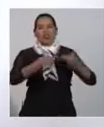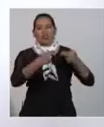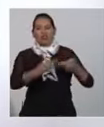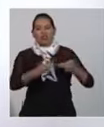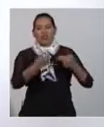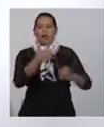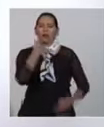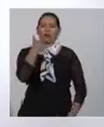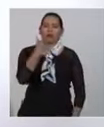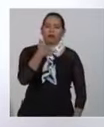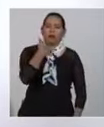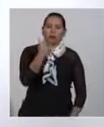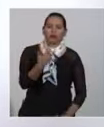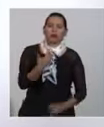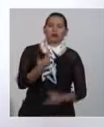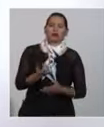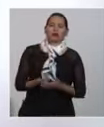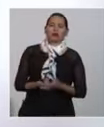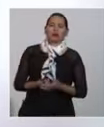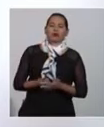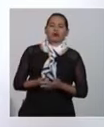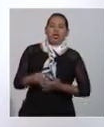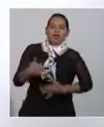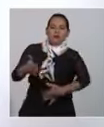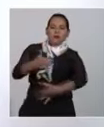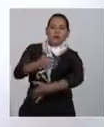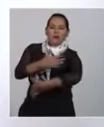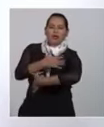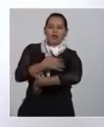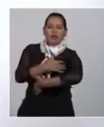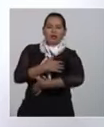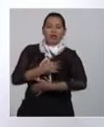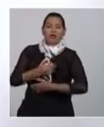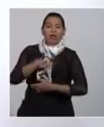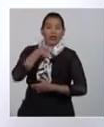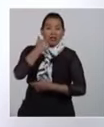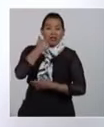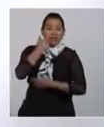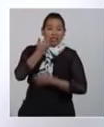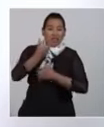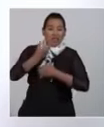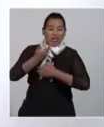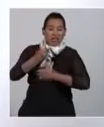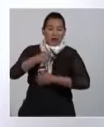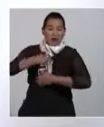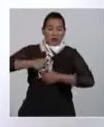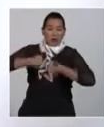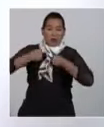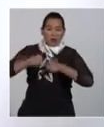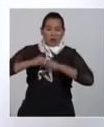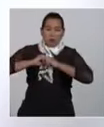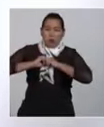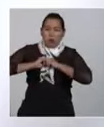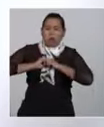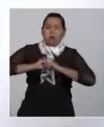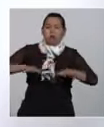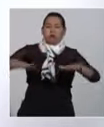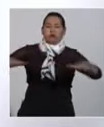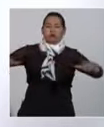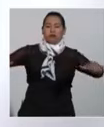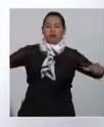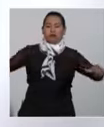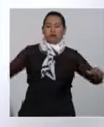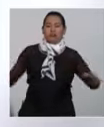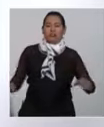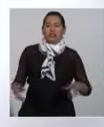de privilegios, que ahora quiere extender su poder siguiendo al frente del gobierno del